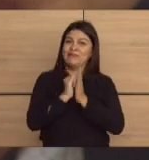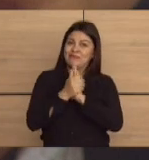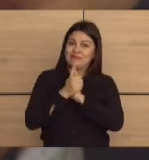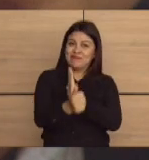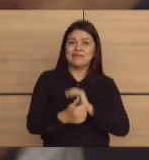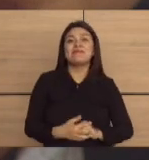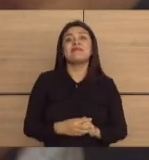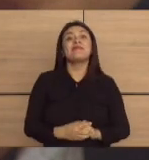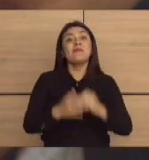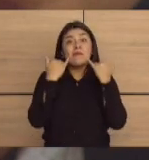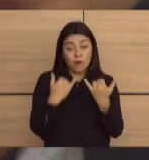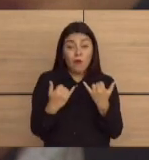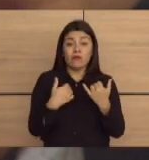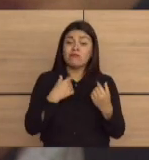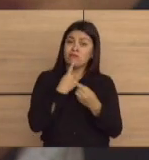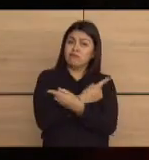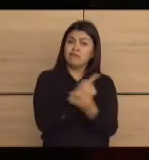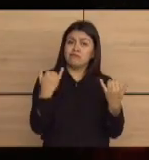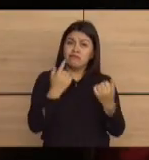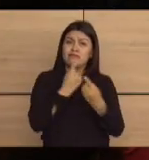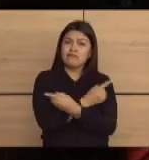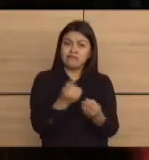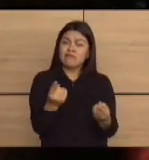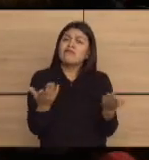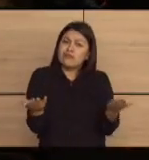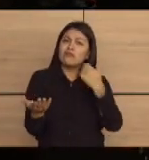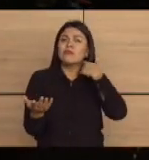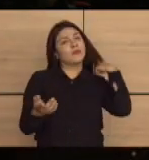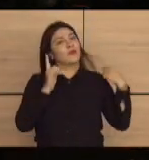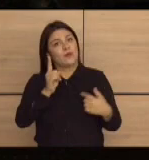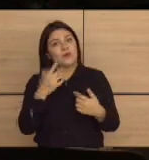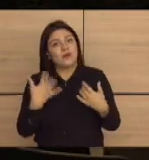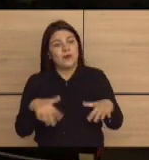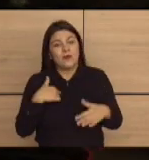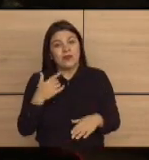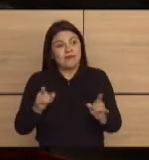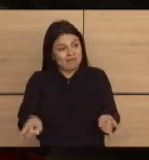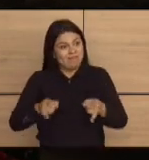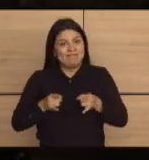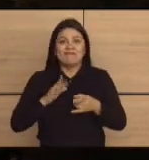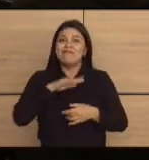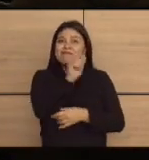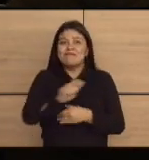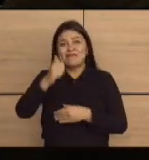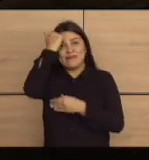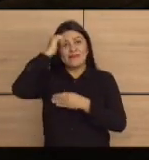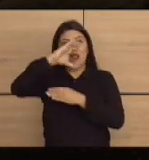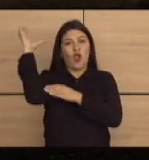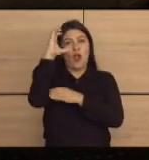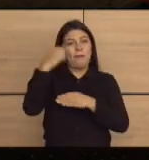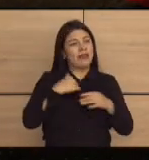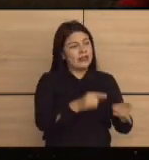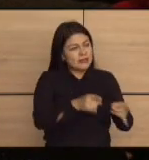esto hoy acá ante ustedes porque realmente me motiva ver a los docentes de Colombia. Me